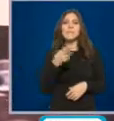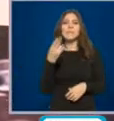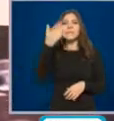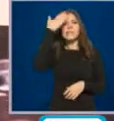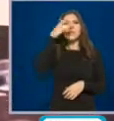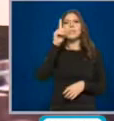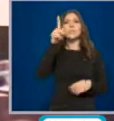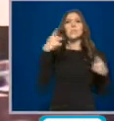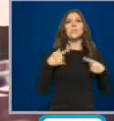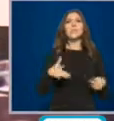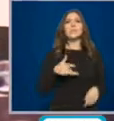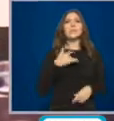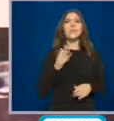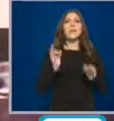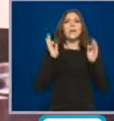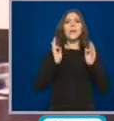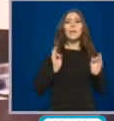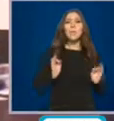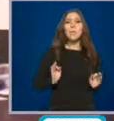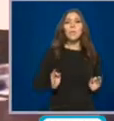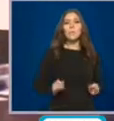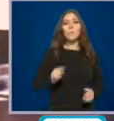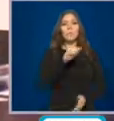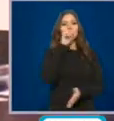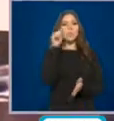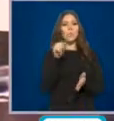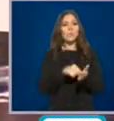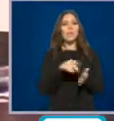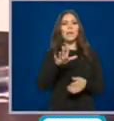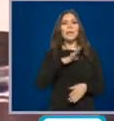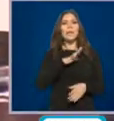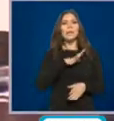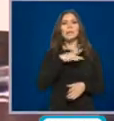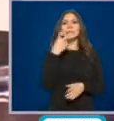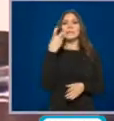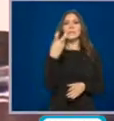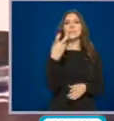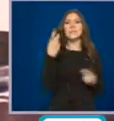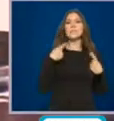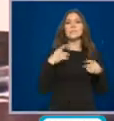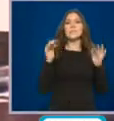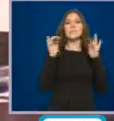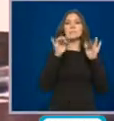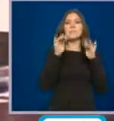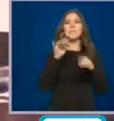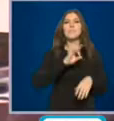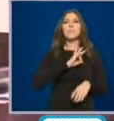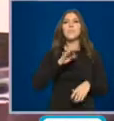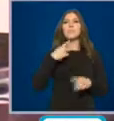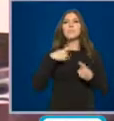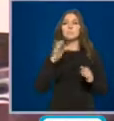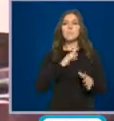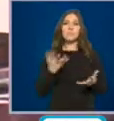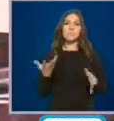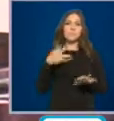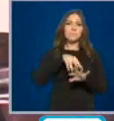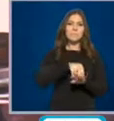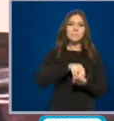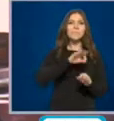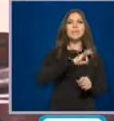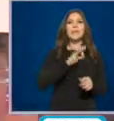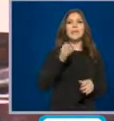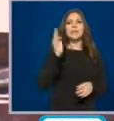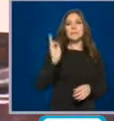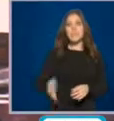pues se siente a gusto en un lugar y hay estas condiciones que dan para esta pues aceptación, ¿no? Yo creo que el respeto